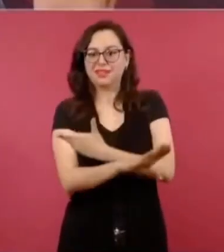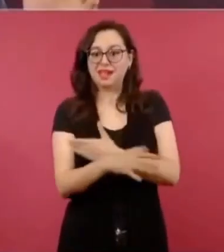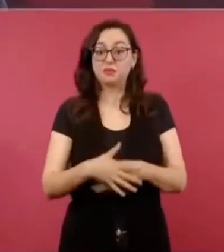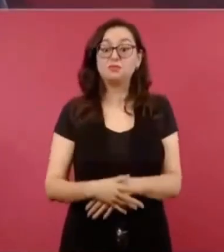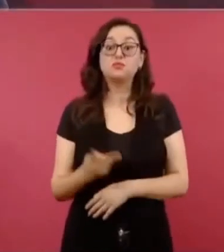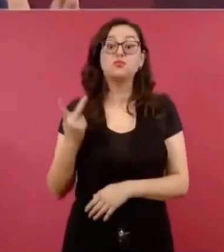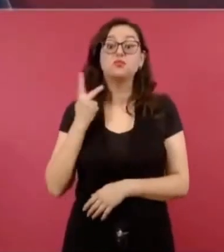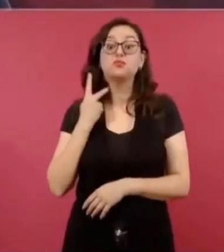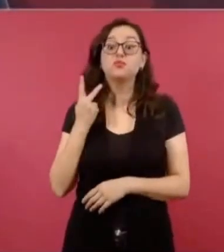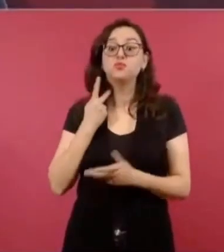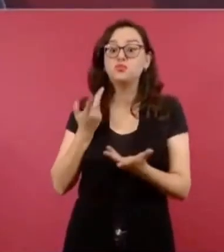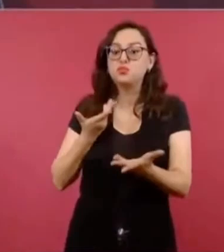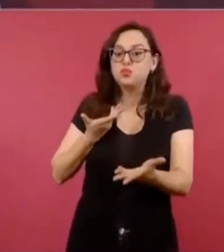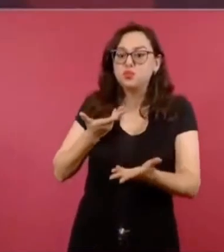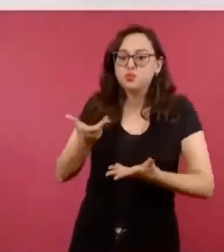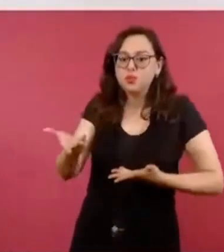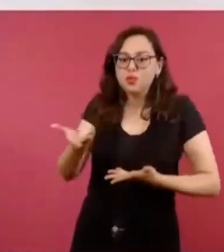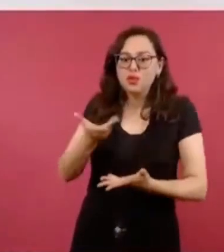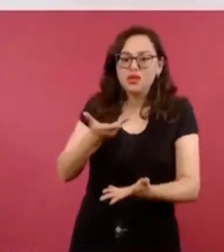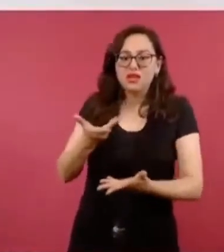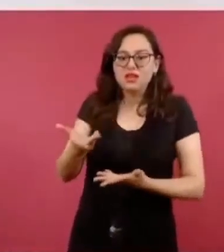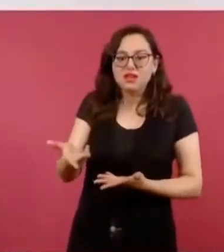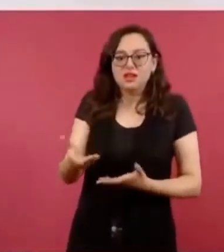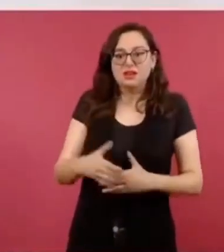Y lo que sostengo